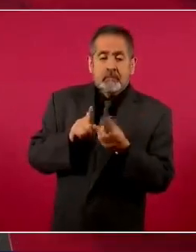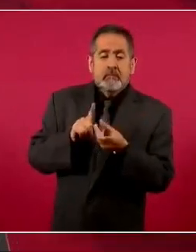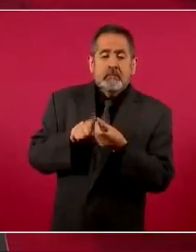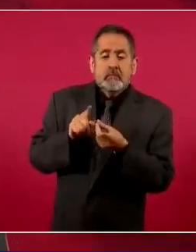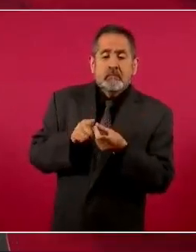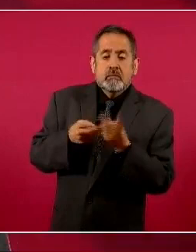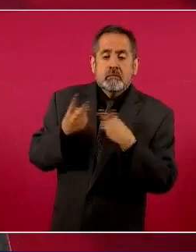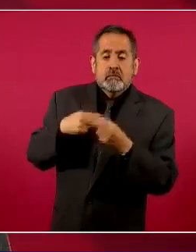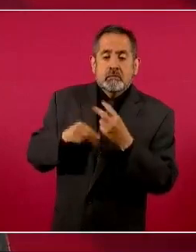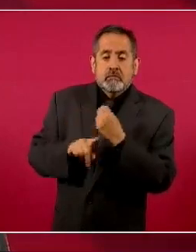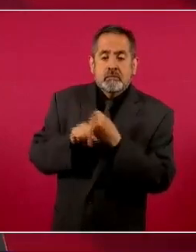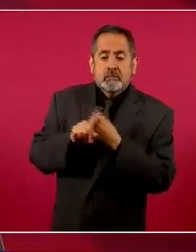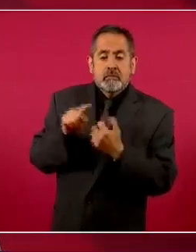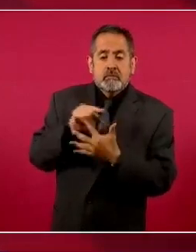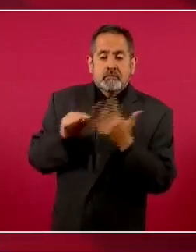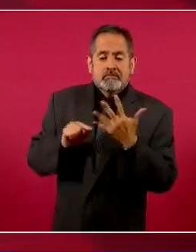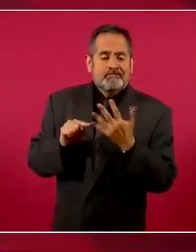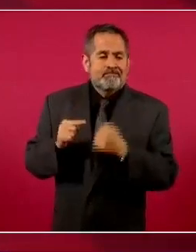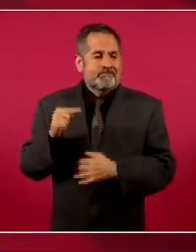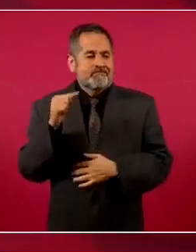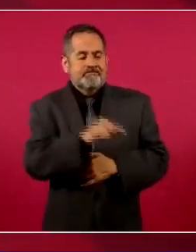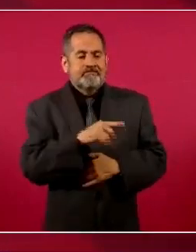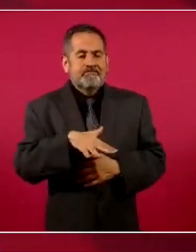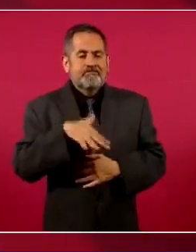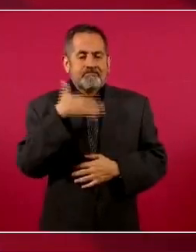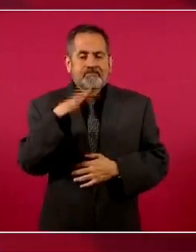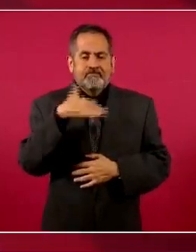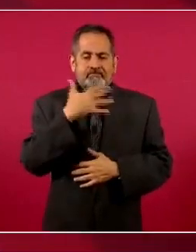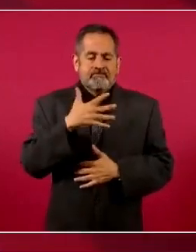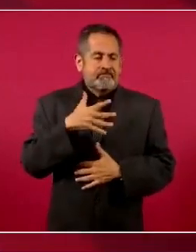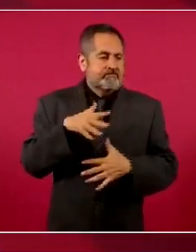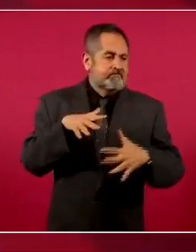deriva de la corrupción